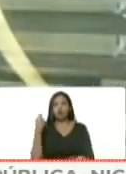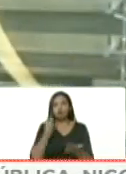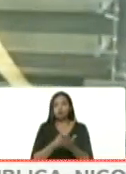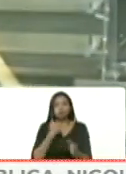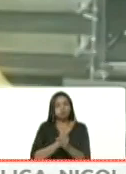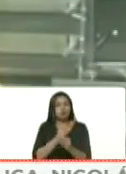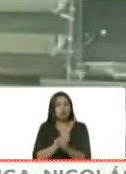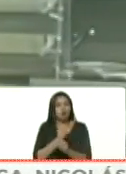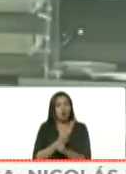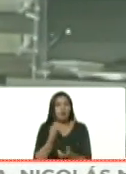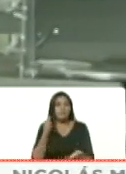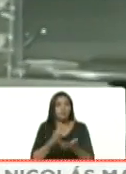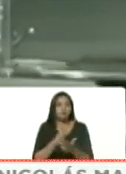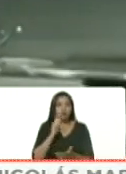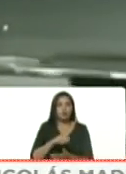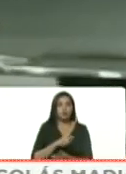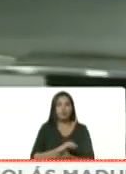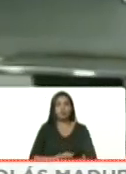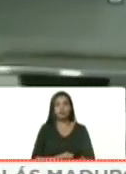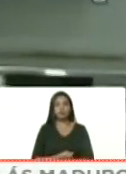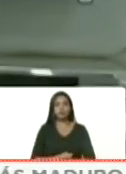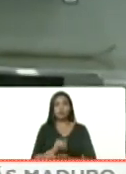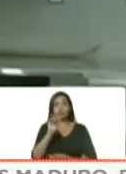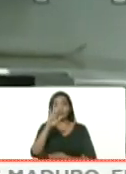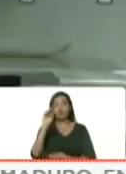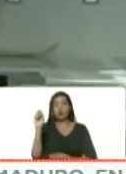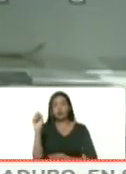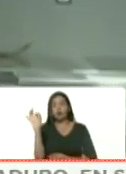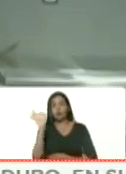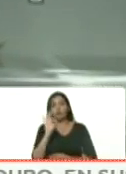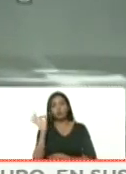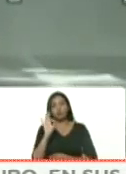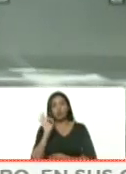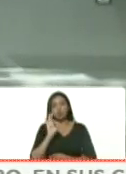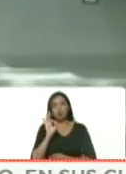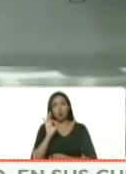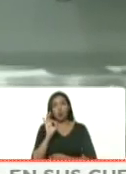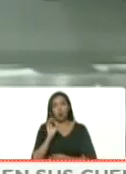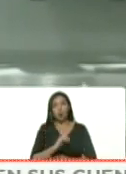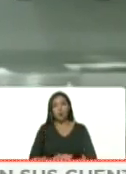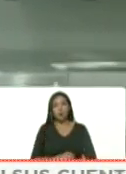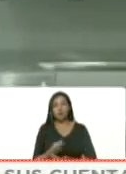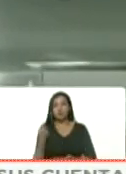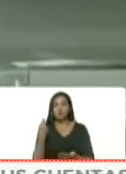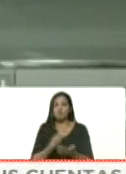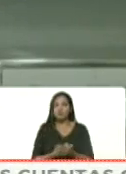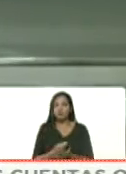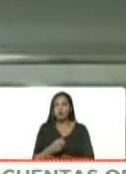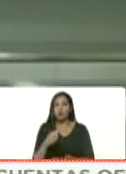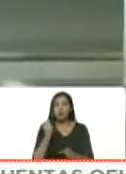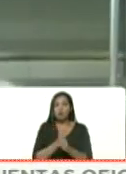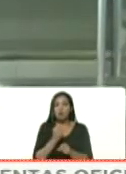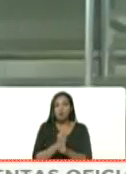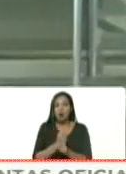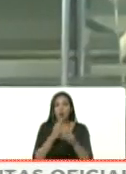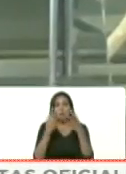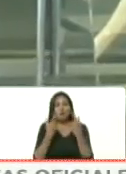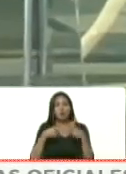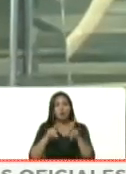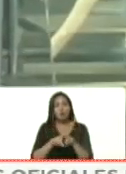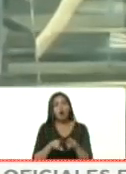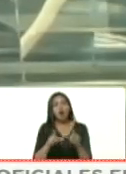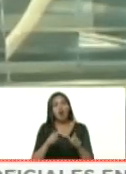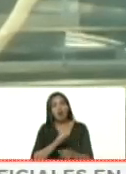trabajo e inversión. Y 50% de inversión, trabajo, mano de obra del